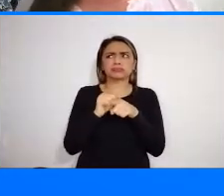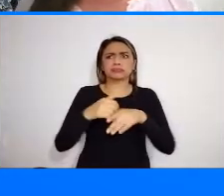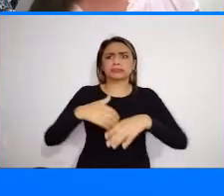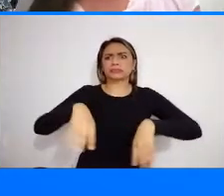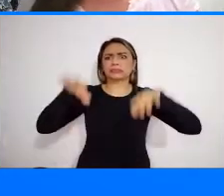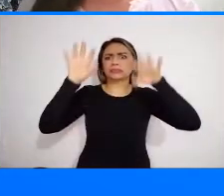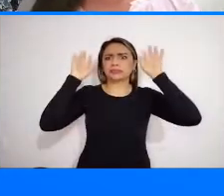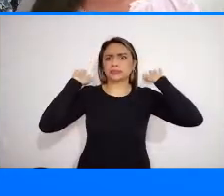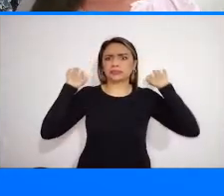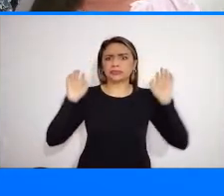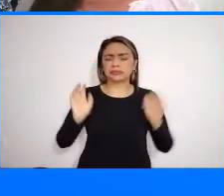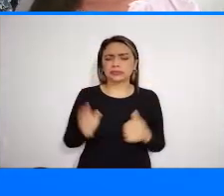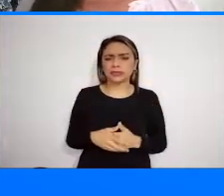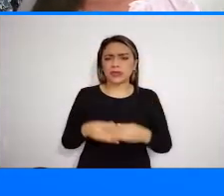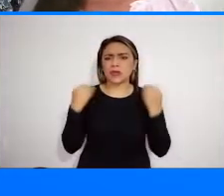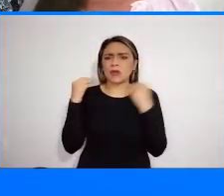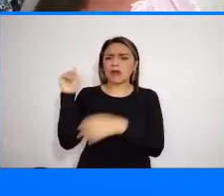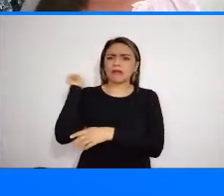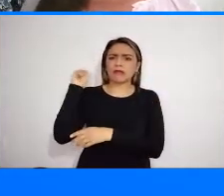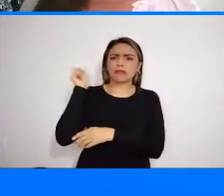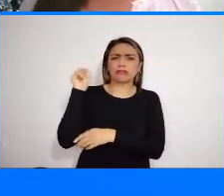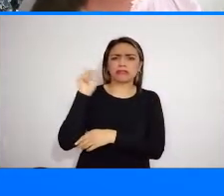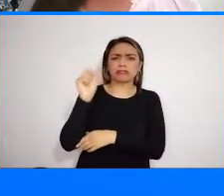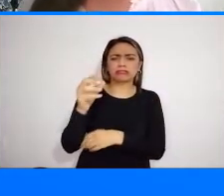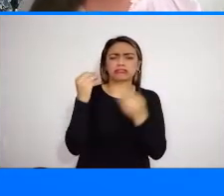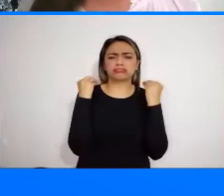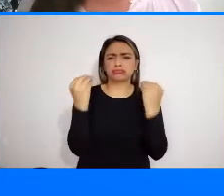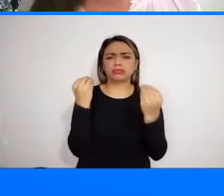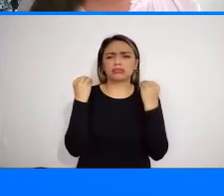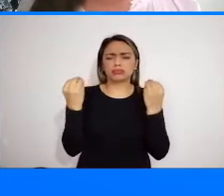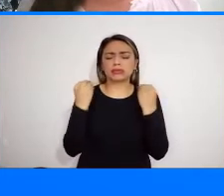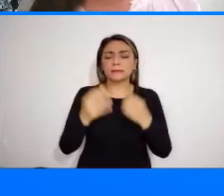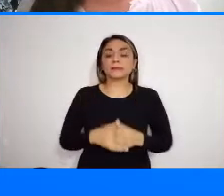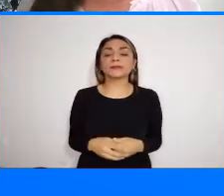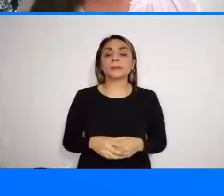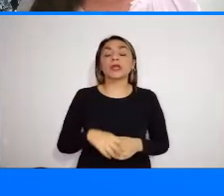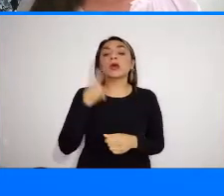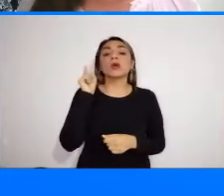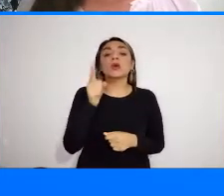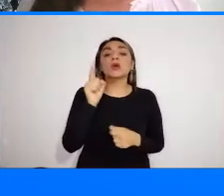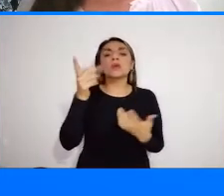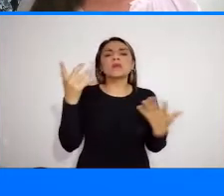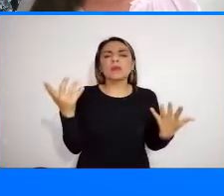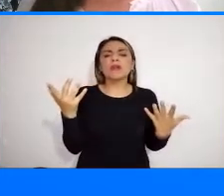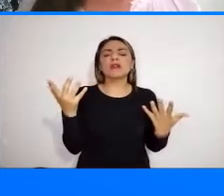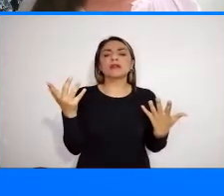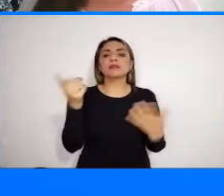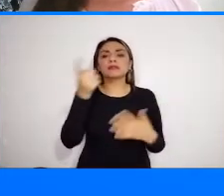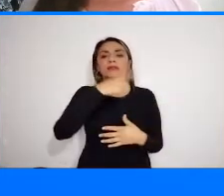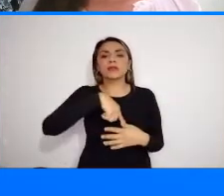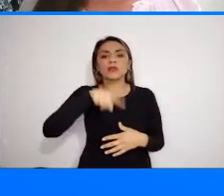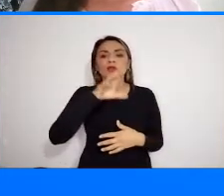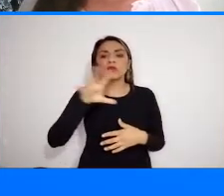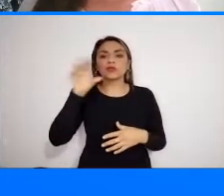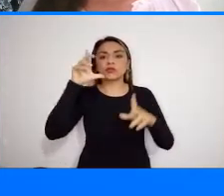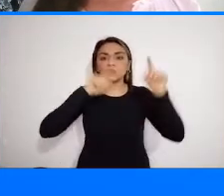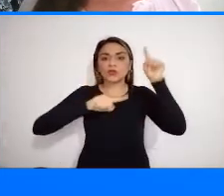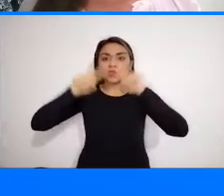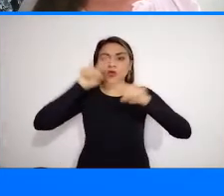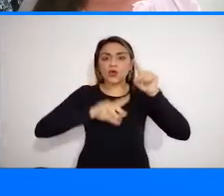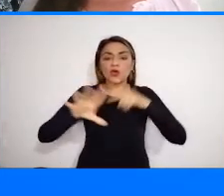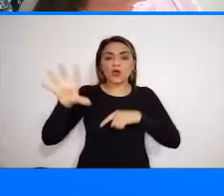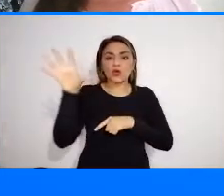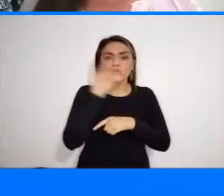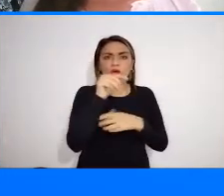hace muchos, muchos años, porque pues no todos los turistas ven